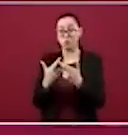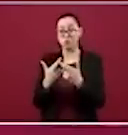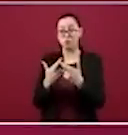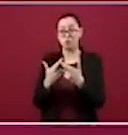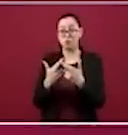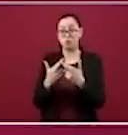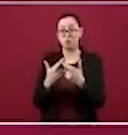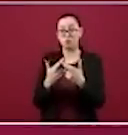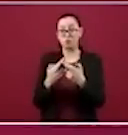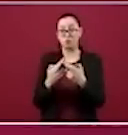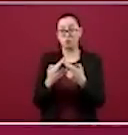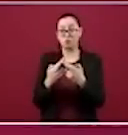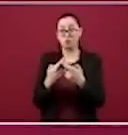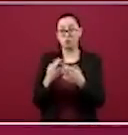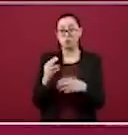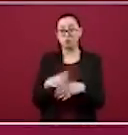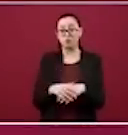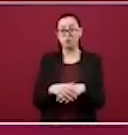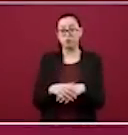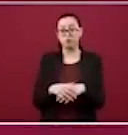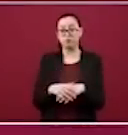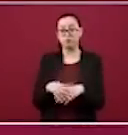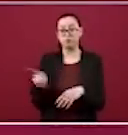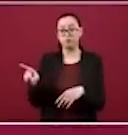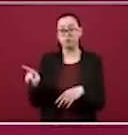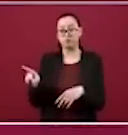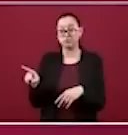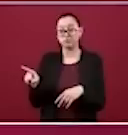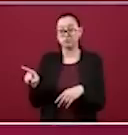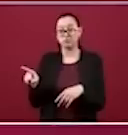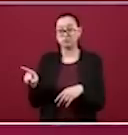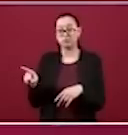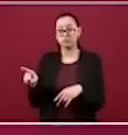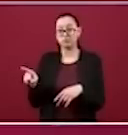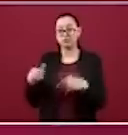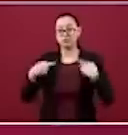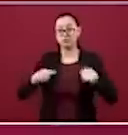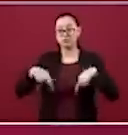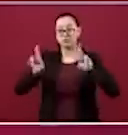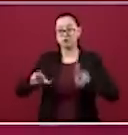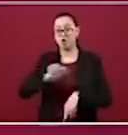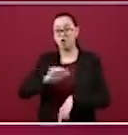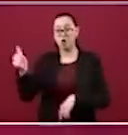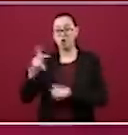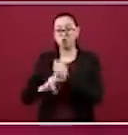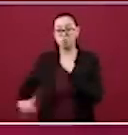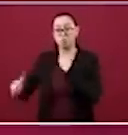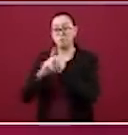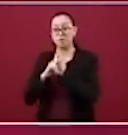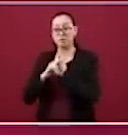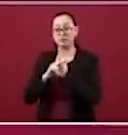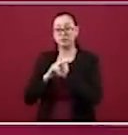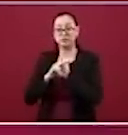con la representante de un gobierno extranjero,